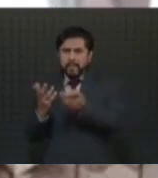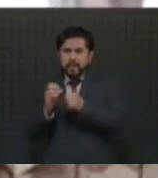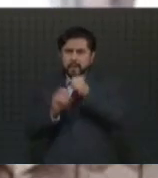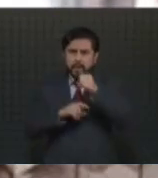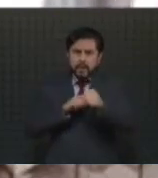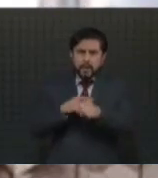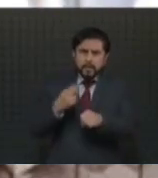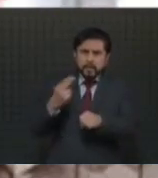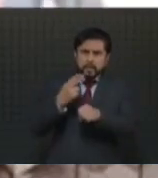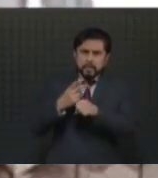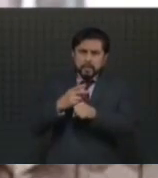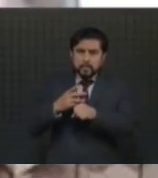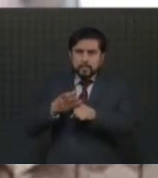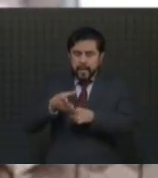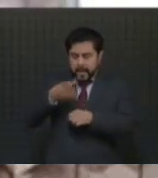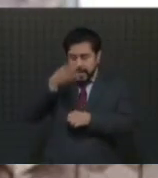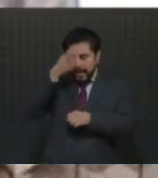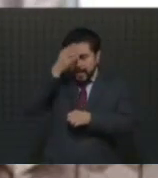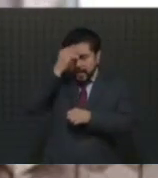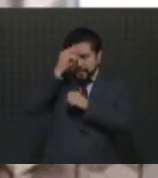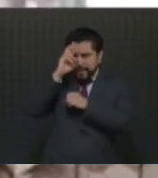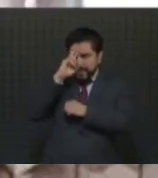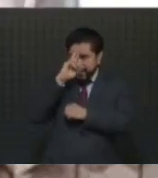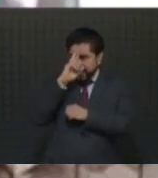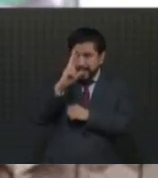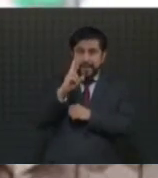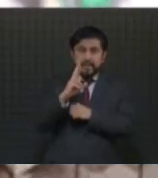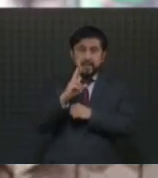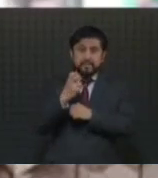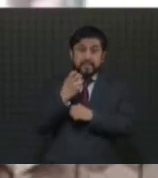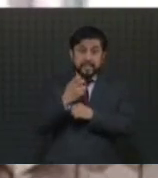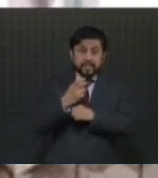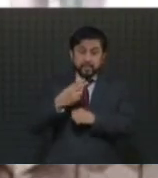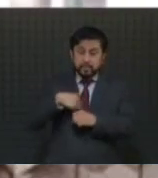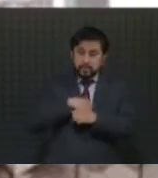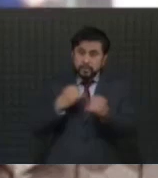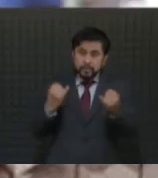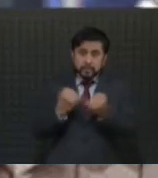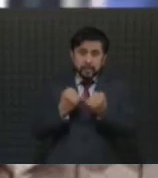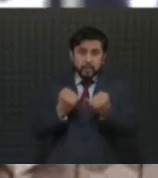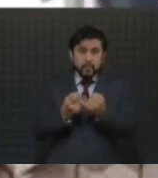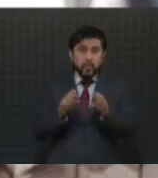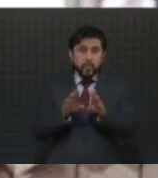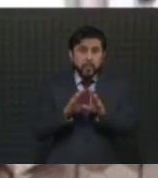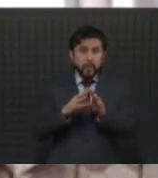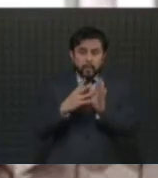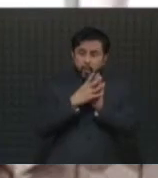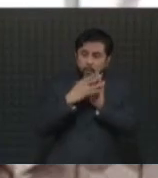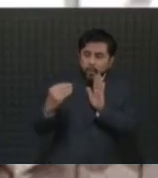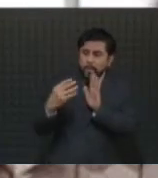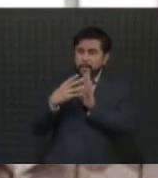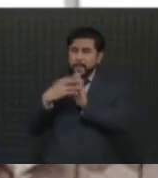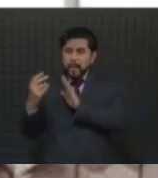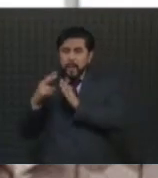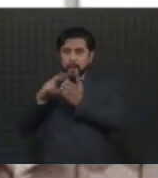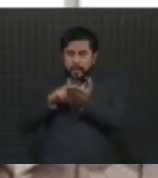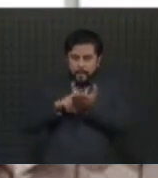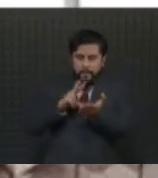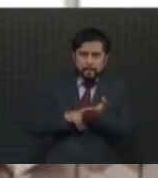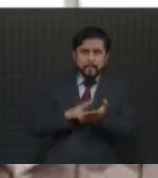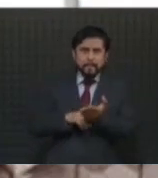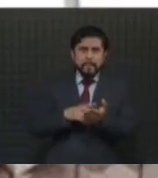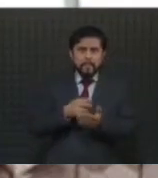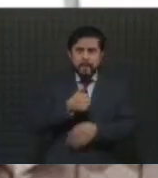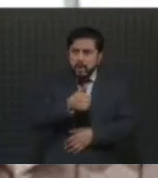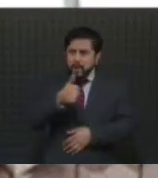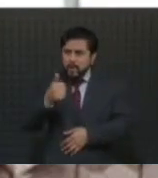que convencer y tenemos que seguir convenciendo a todos y a todas de que esos son los grandes valores que han construido nuestra